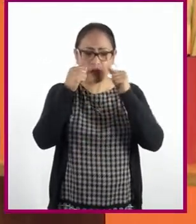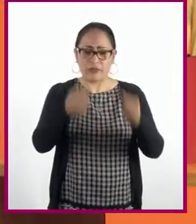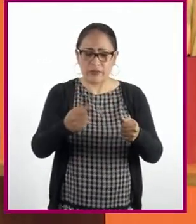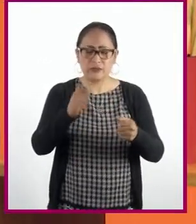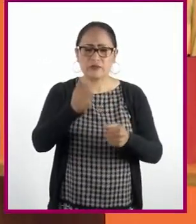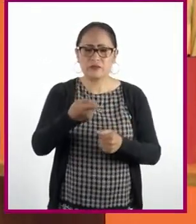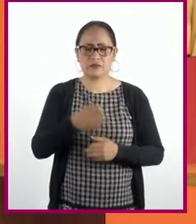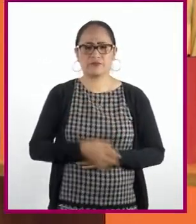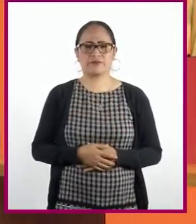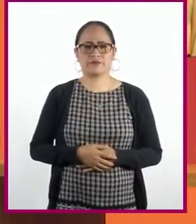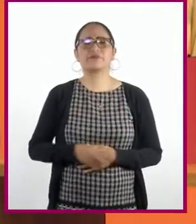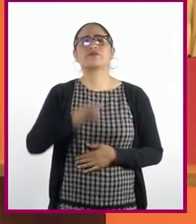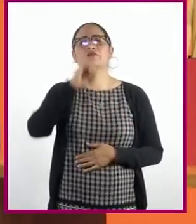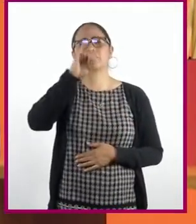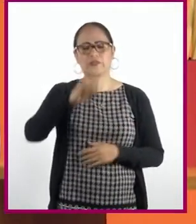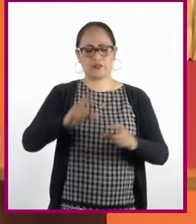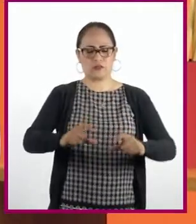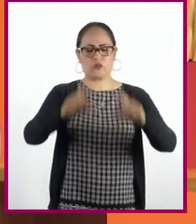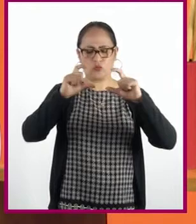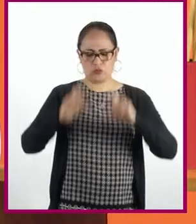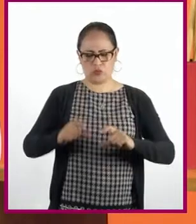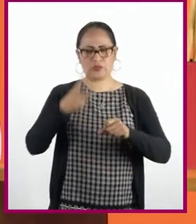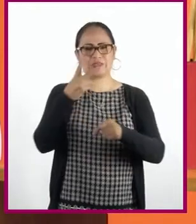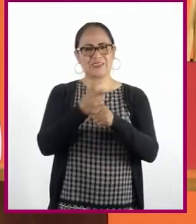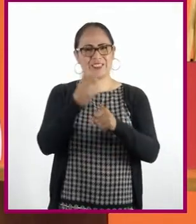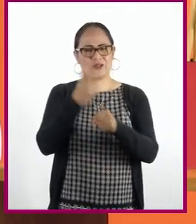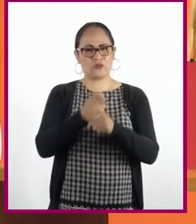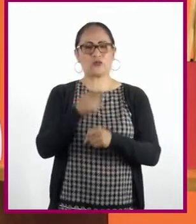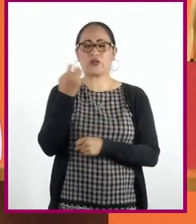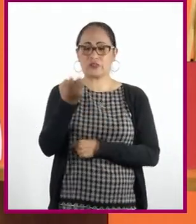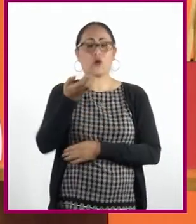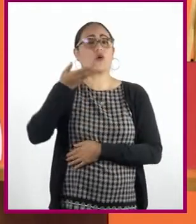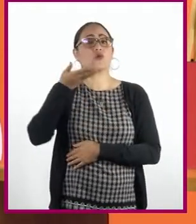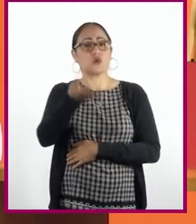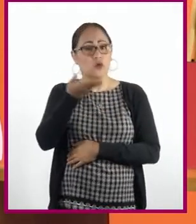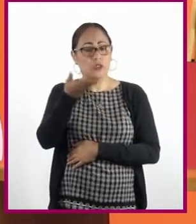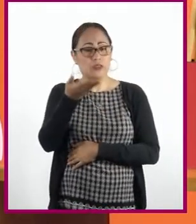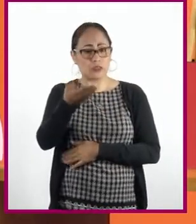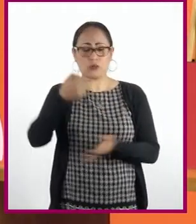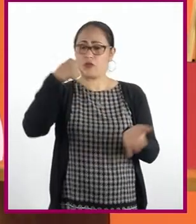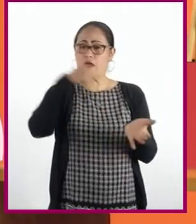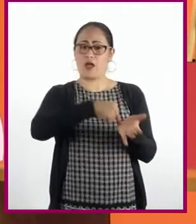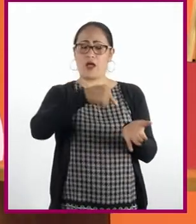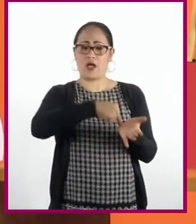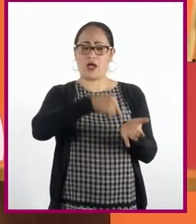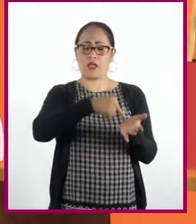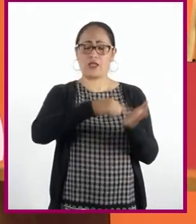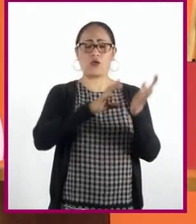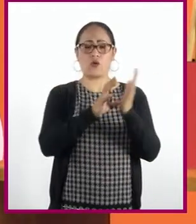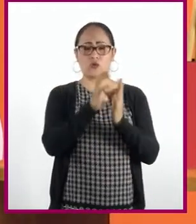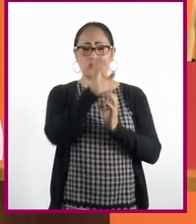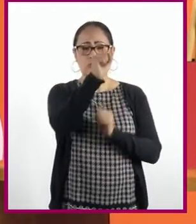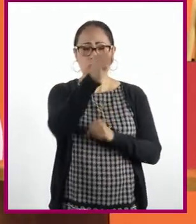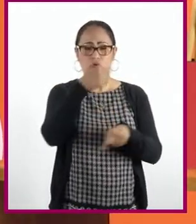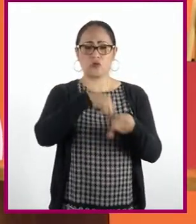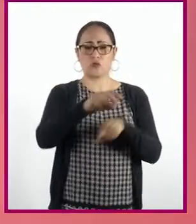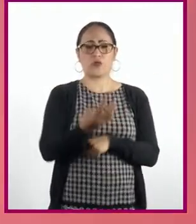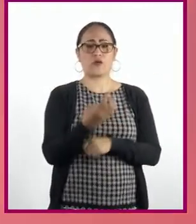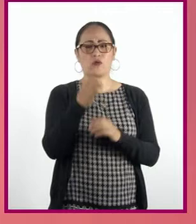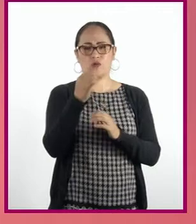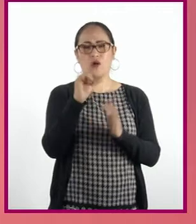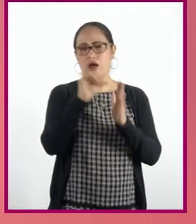Sí. Incluye un segundo párrafo donde argumenta que su solicitud está sustentada en el artículo 4